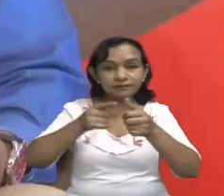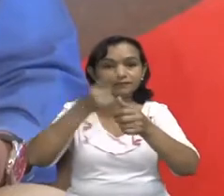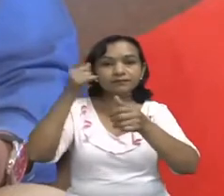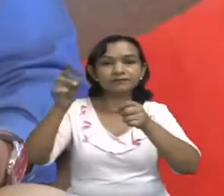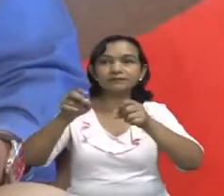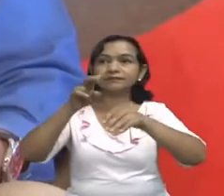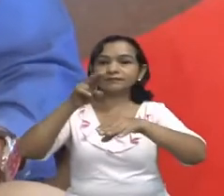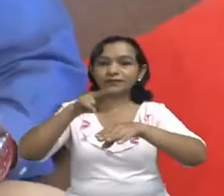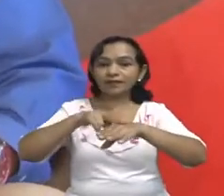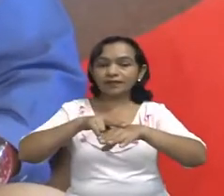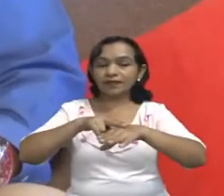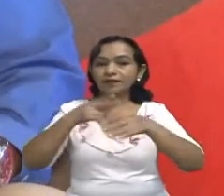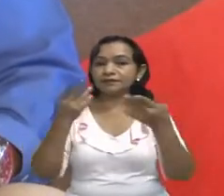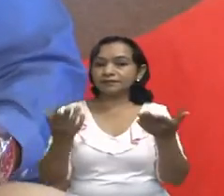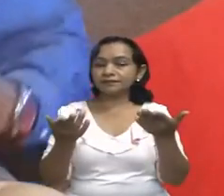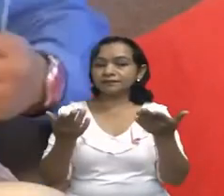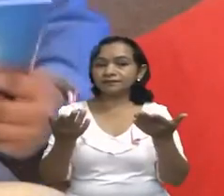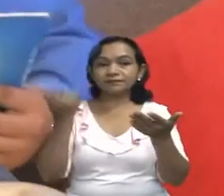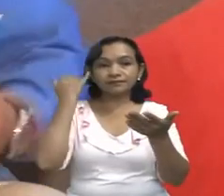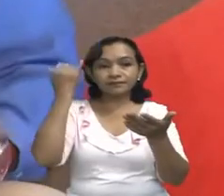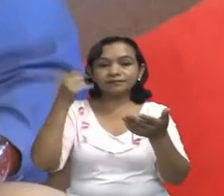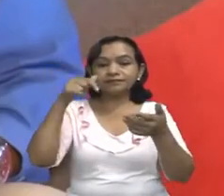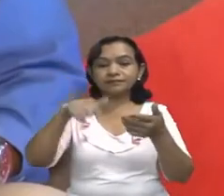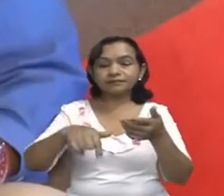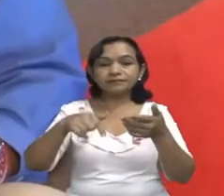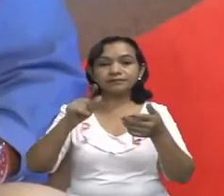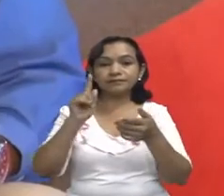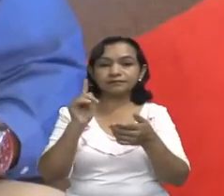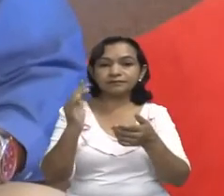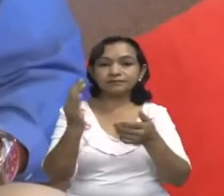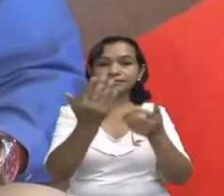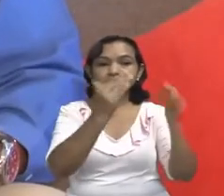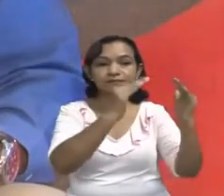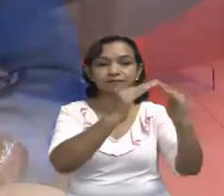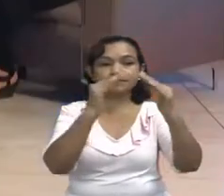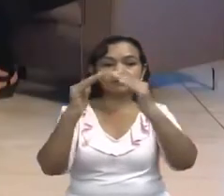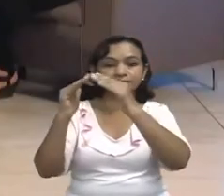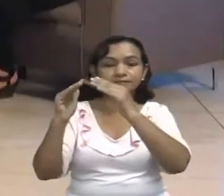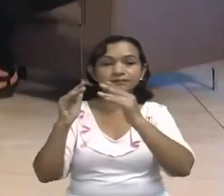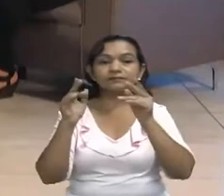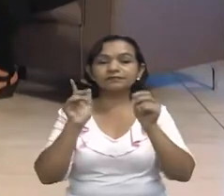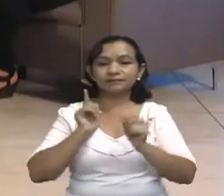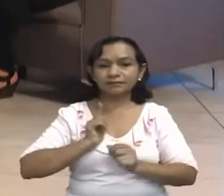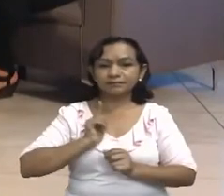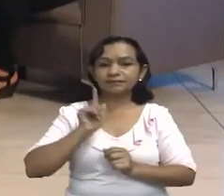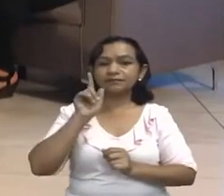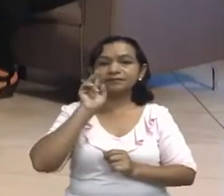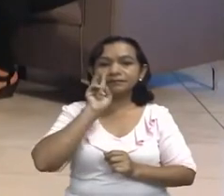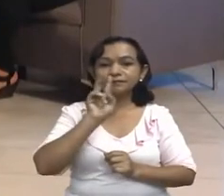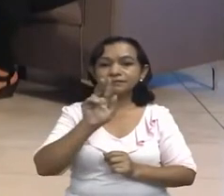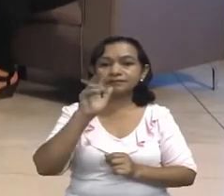que permite que el canal pues esté hoy en los hogares de las familias nicaragüenses. Sí, queremos